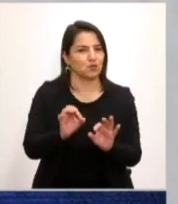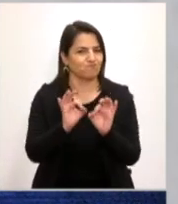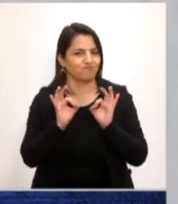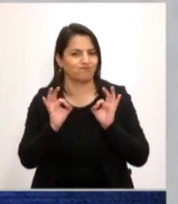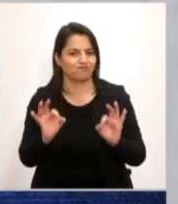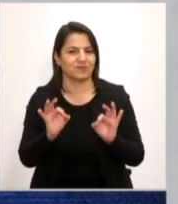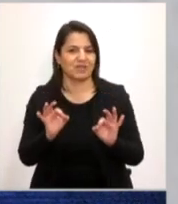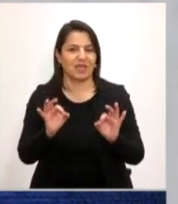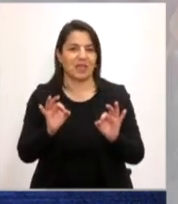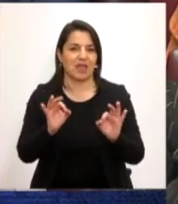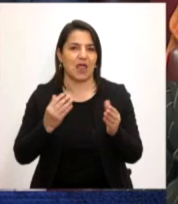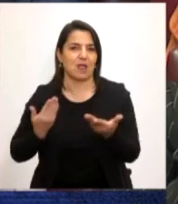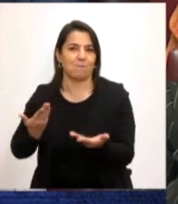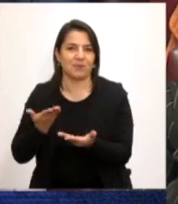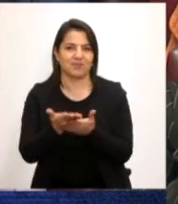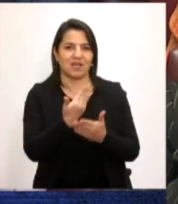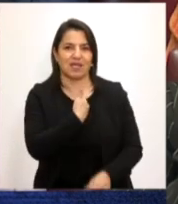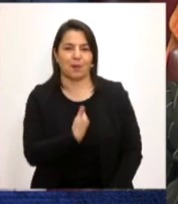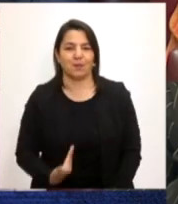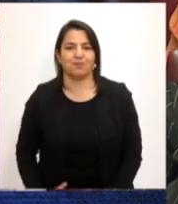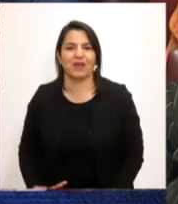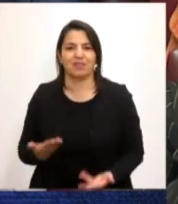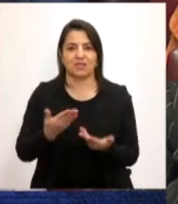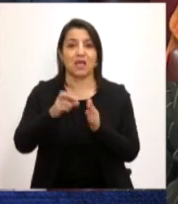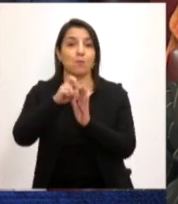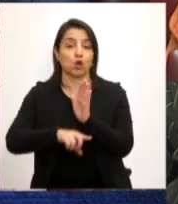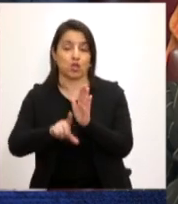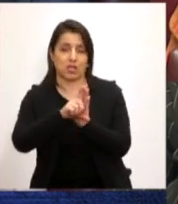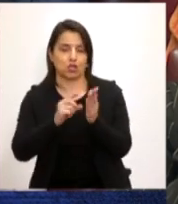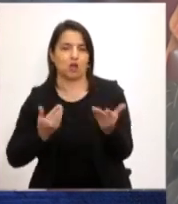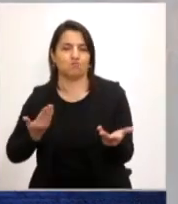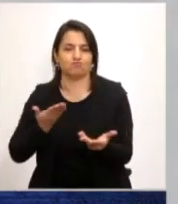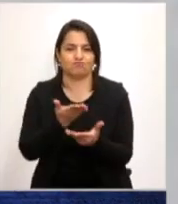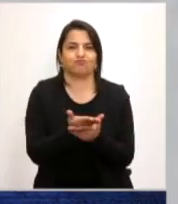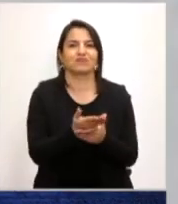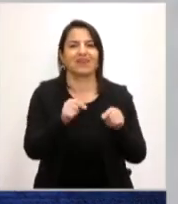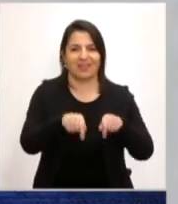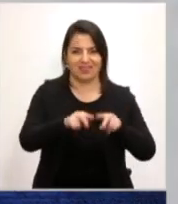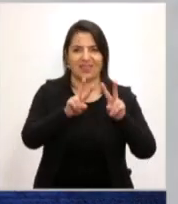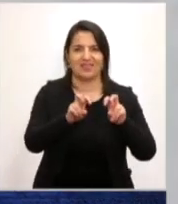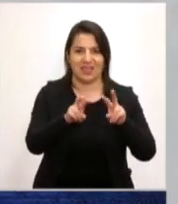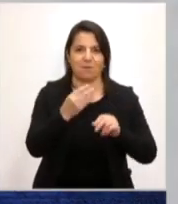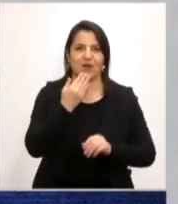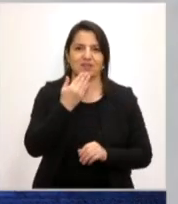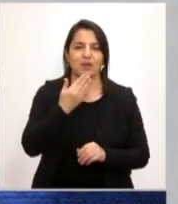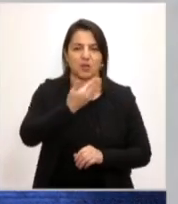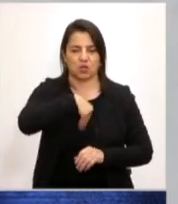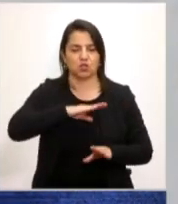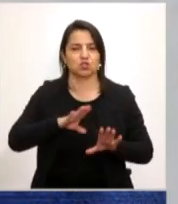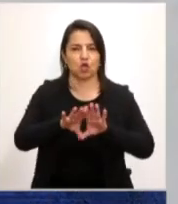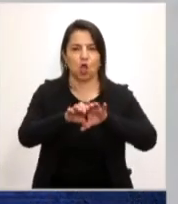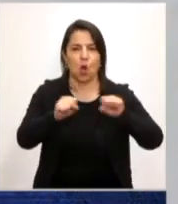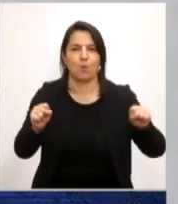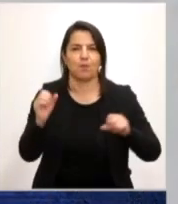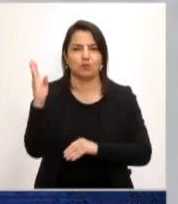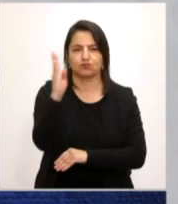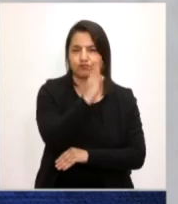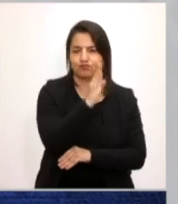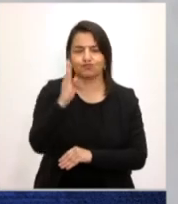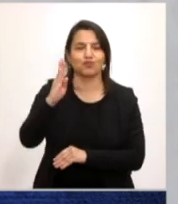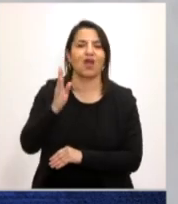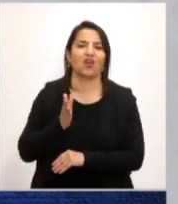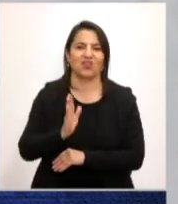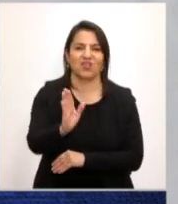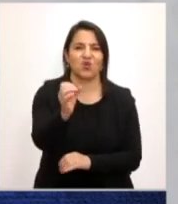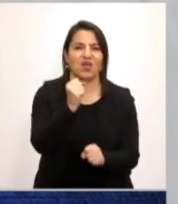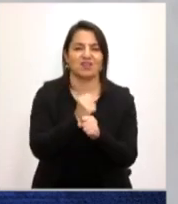los mensajes presidenciales, las mociones asociadas también a esta materia. Nuestro compromiso transversal es continuar trabajando en